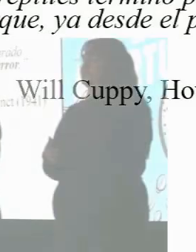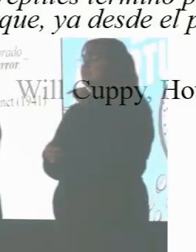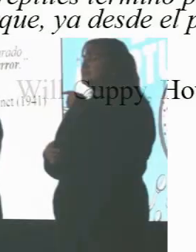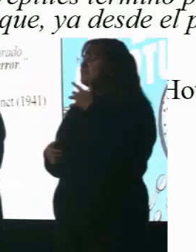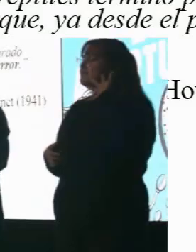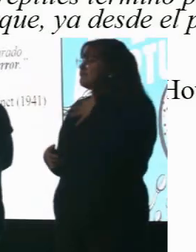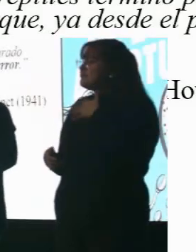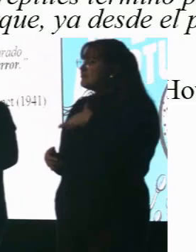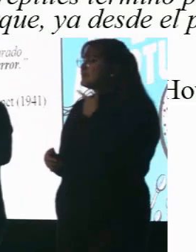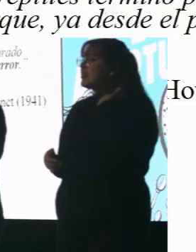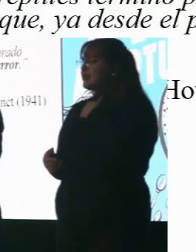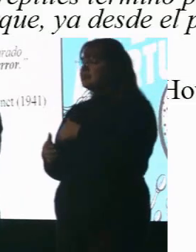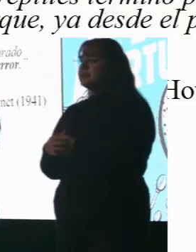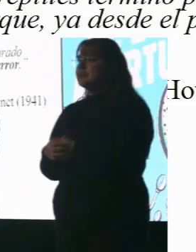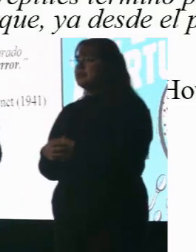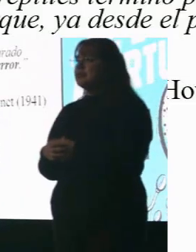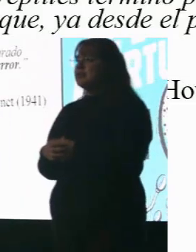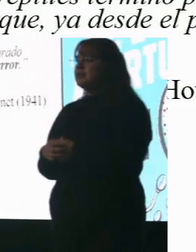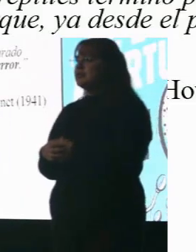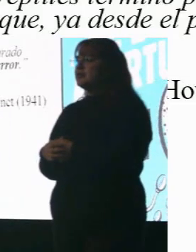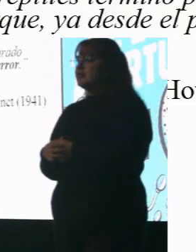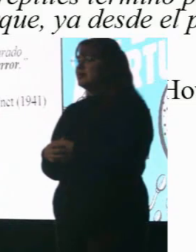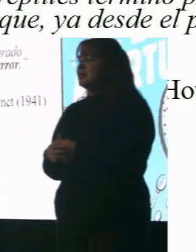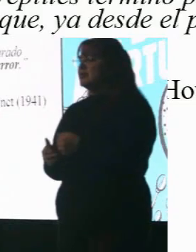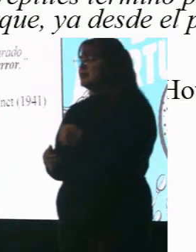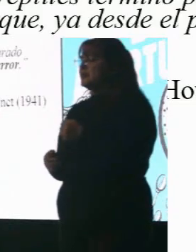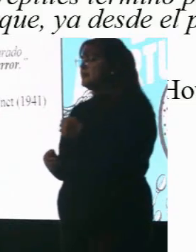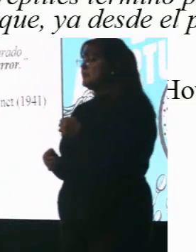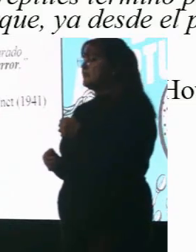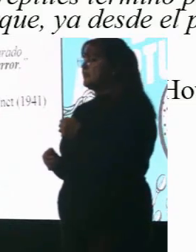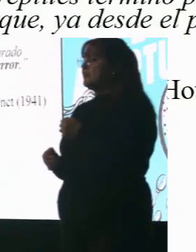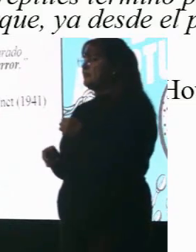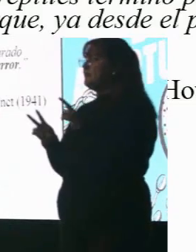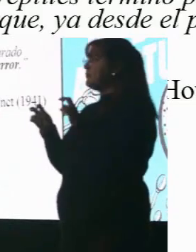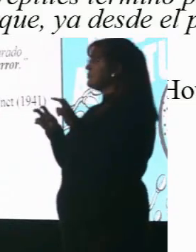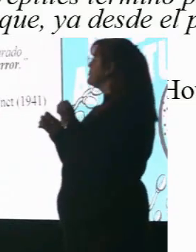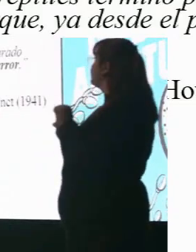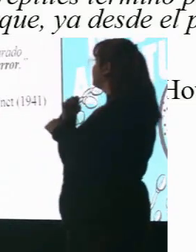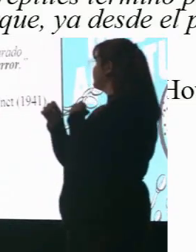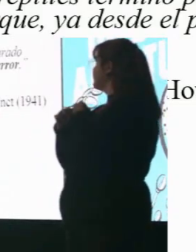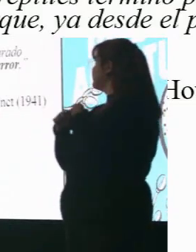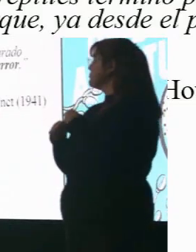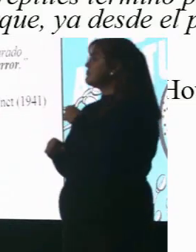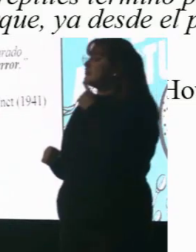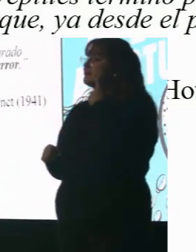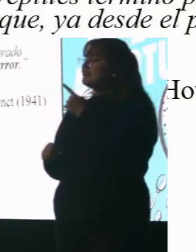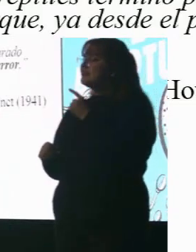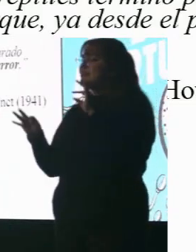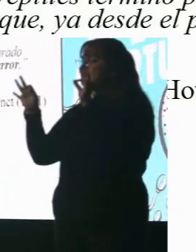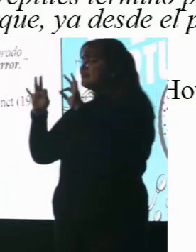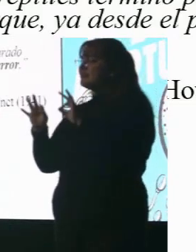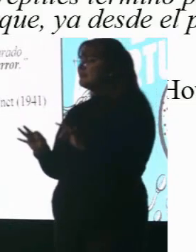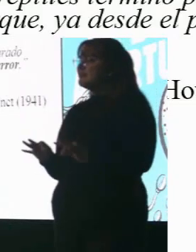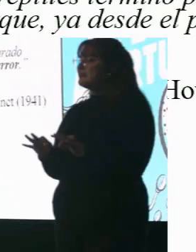es, este libro dice, bueno, que la era de los reptiles terminó porque ya había durado demasiado y porque desde